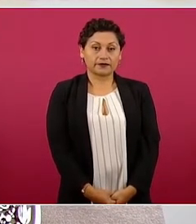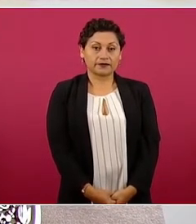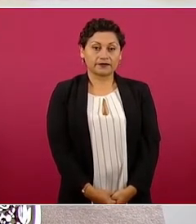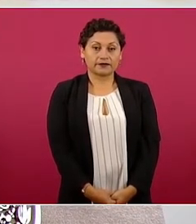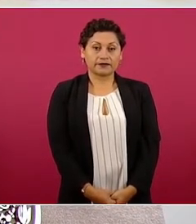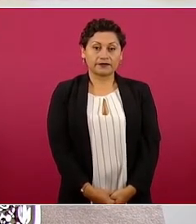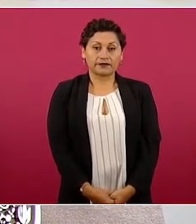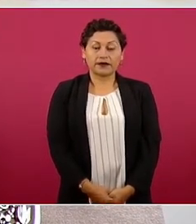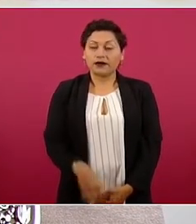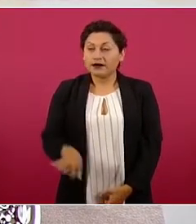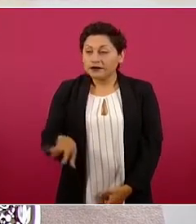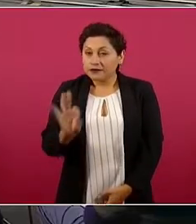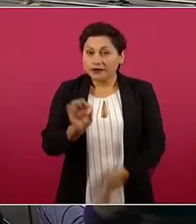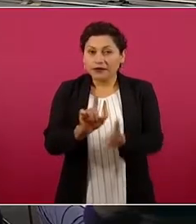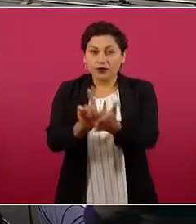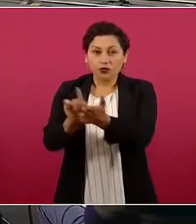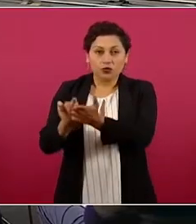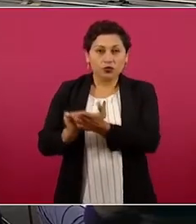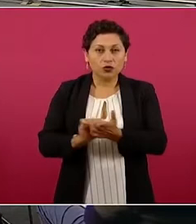Es un Twitter.